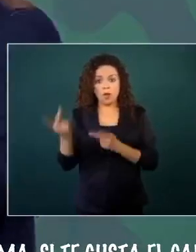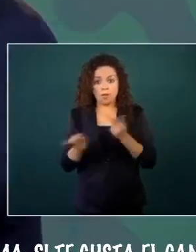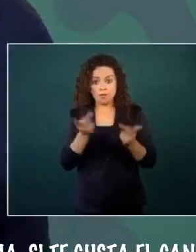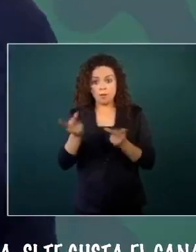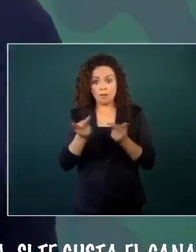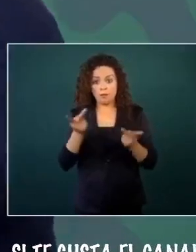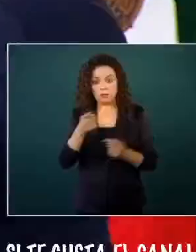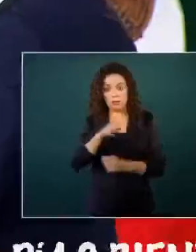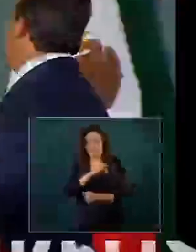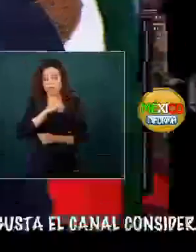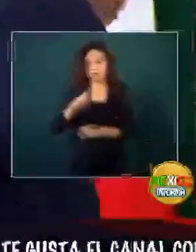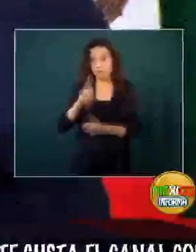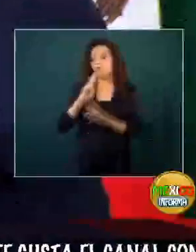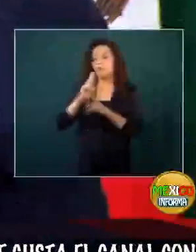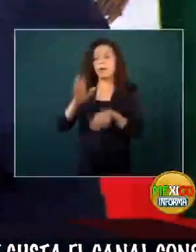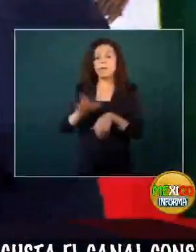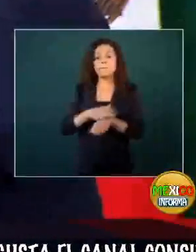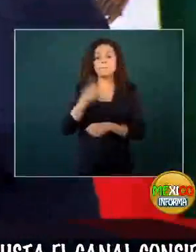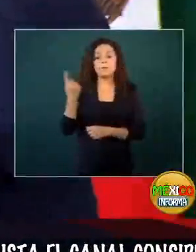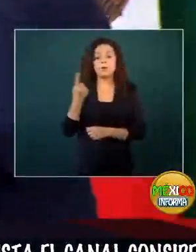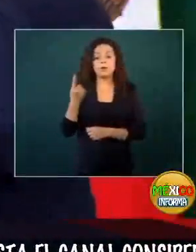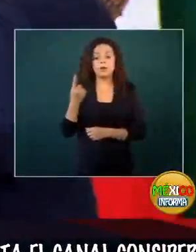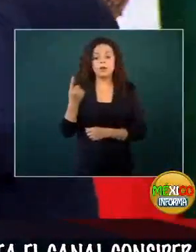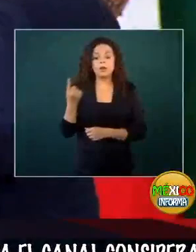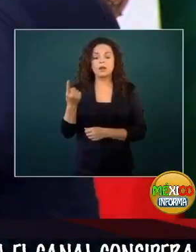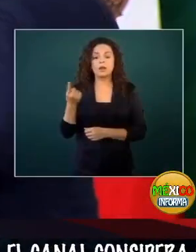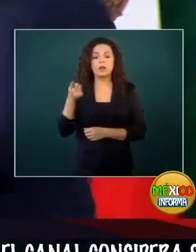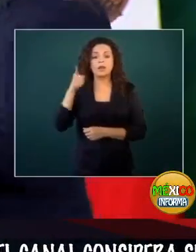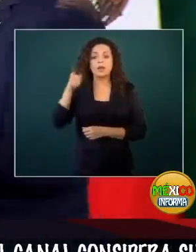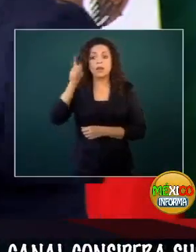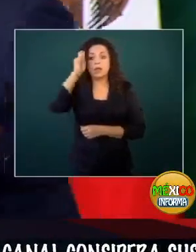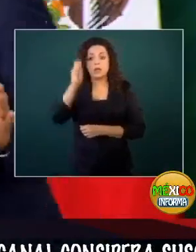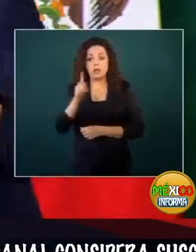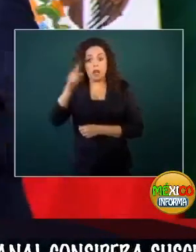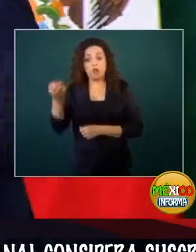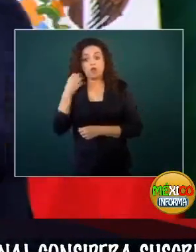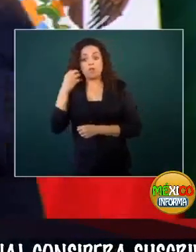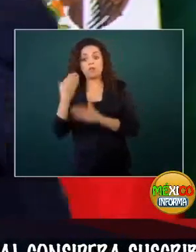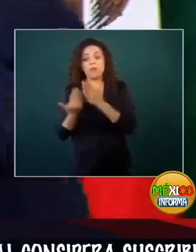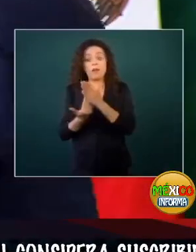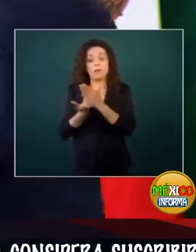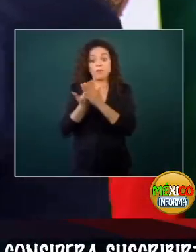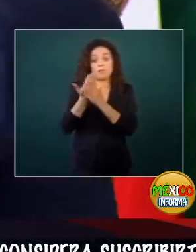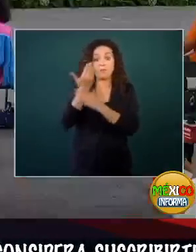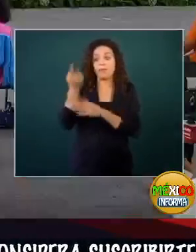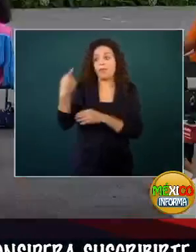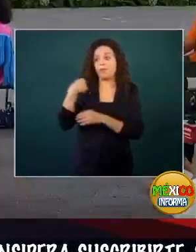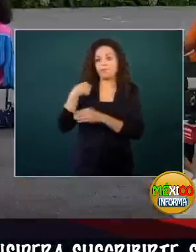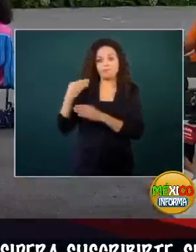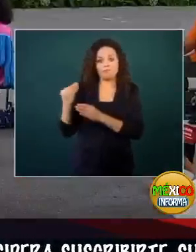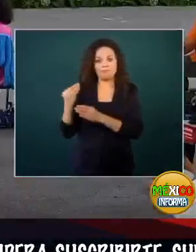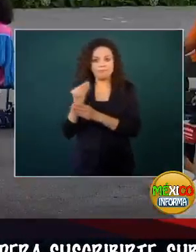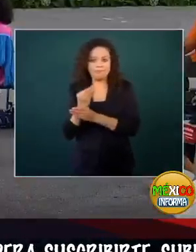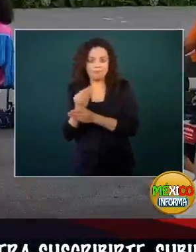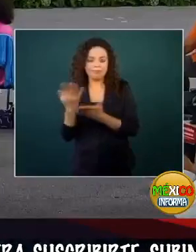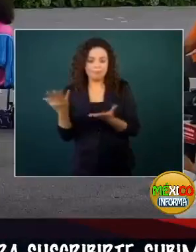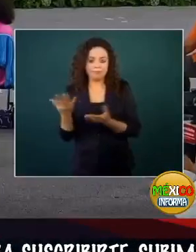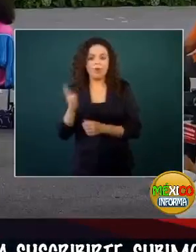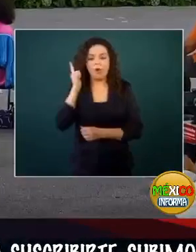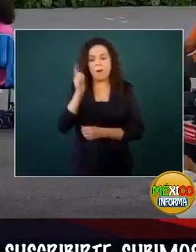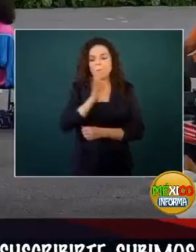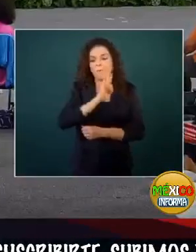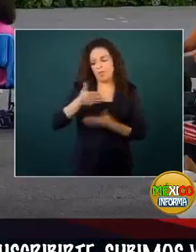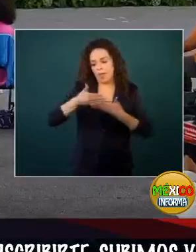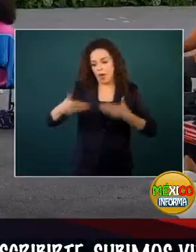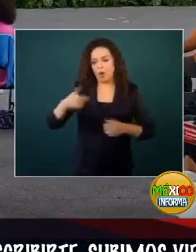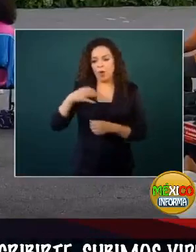mañanas pues fue aludido entonces como es en el congreso por alusiones personales pues que me den la oportunidad gracias señor